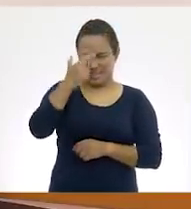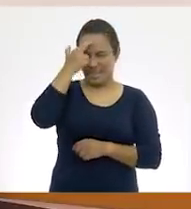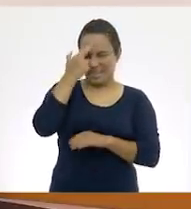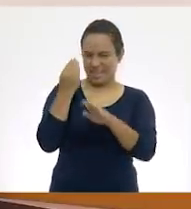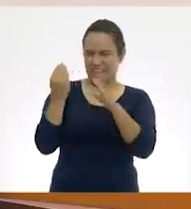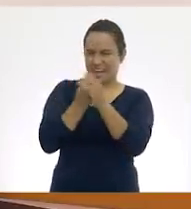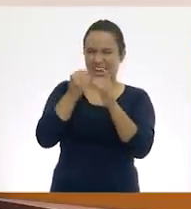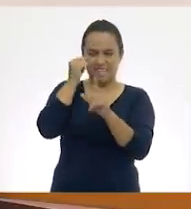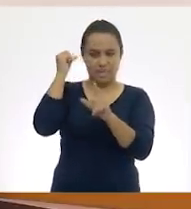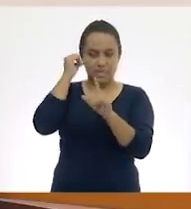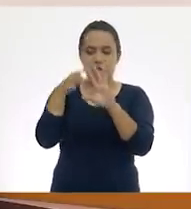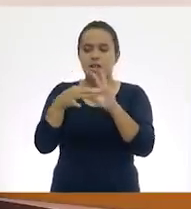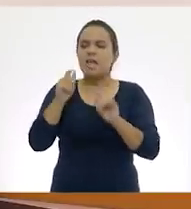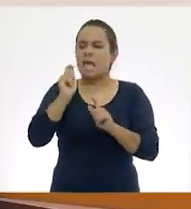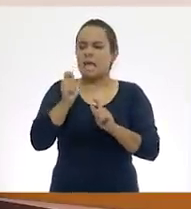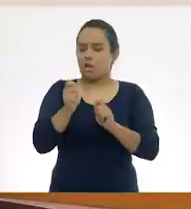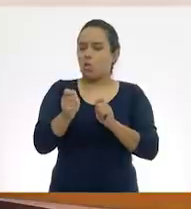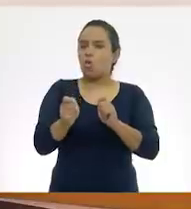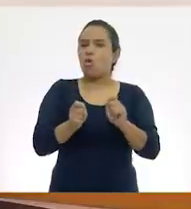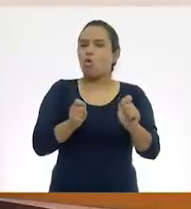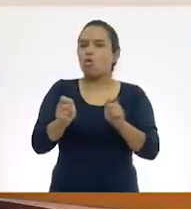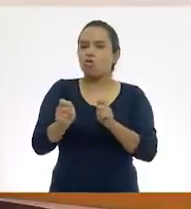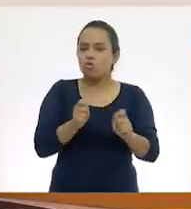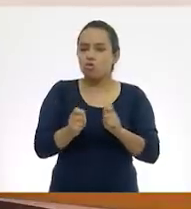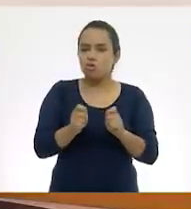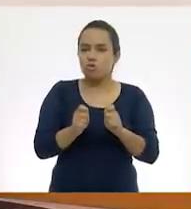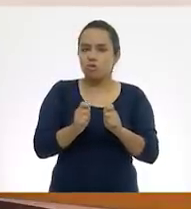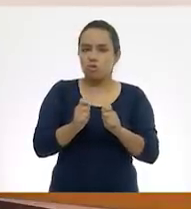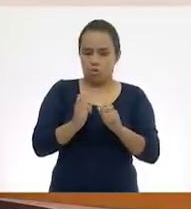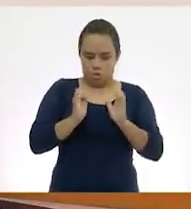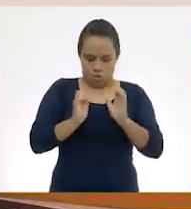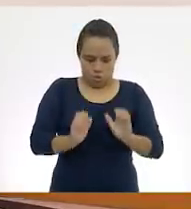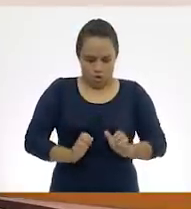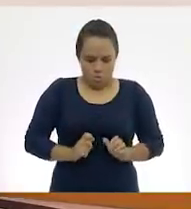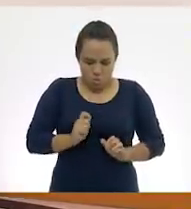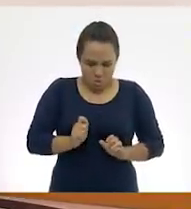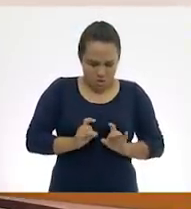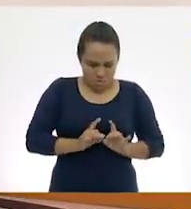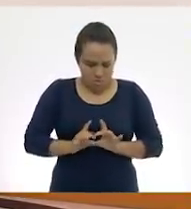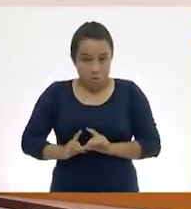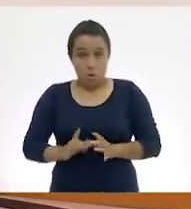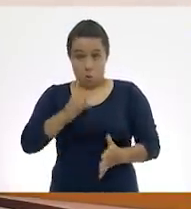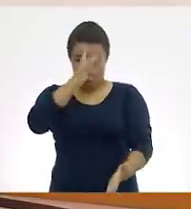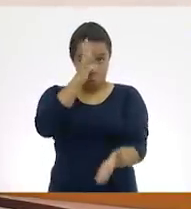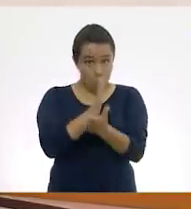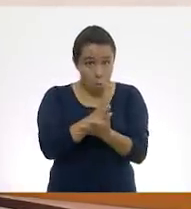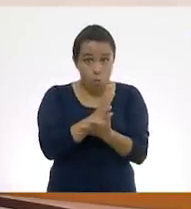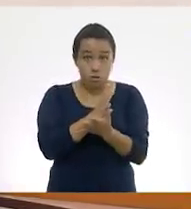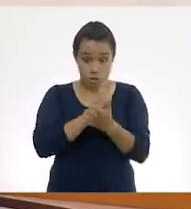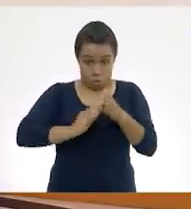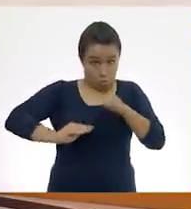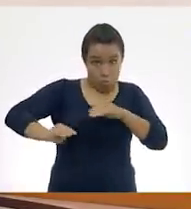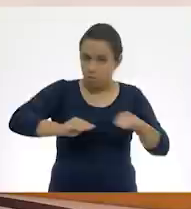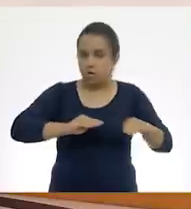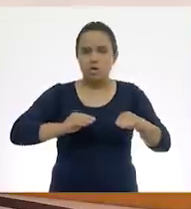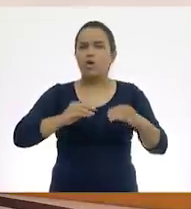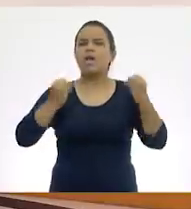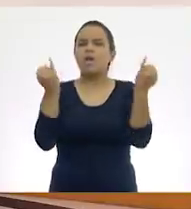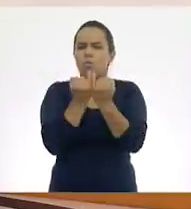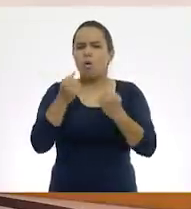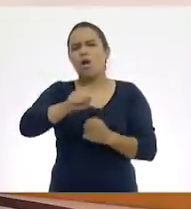nuestra clase de ayer, el control de todo lo que pasa en nuestro cuerpo, no solo nuestros movimientos, sino también